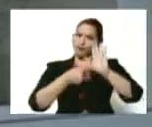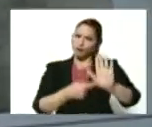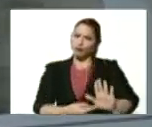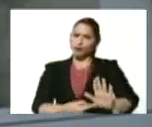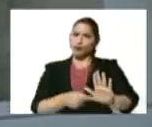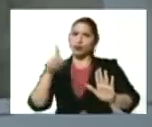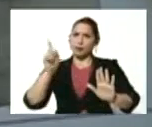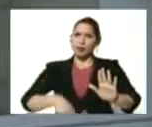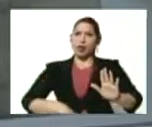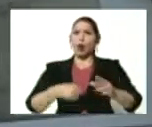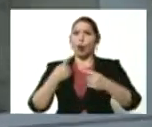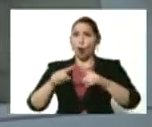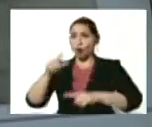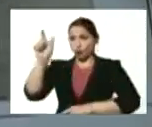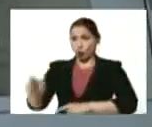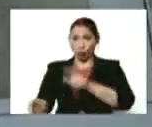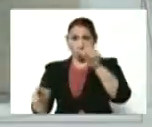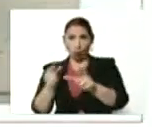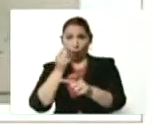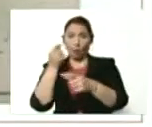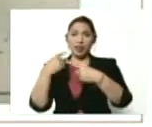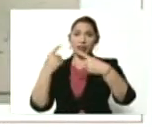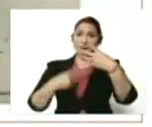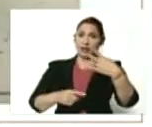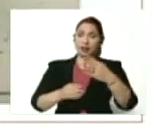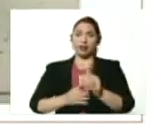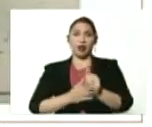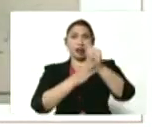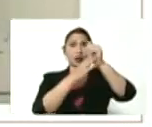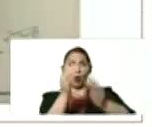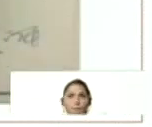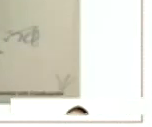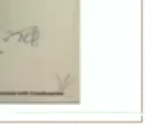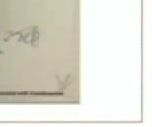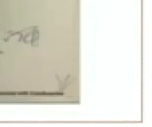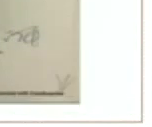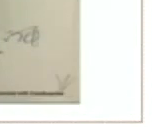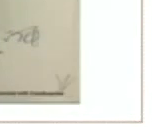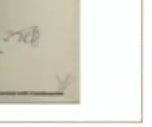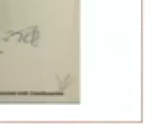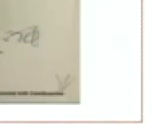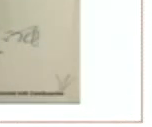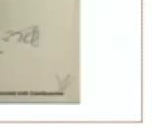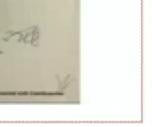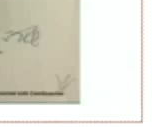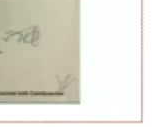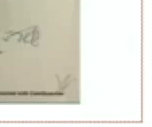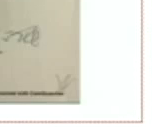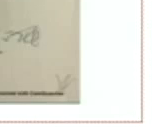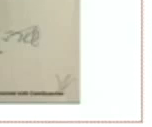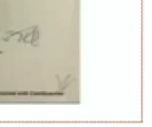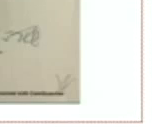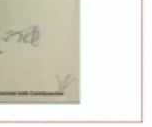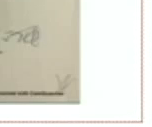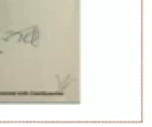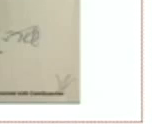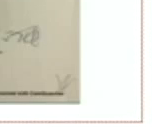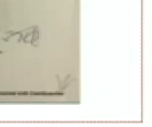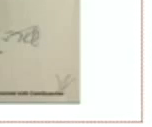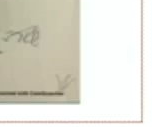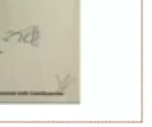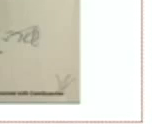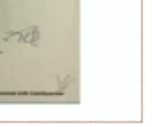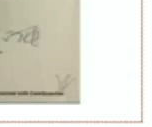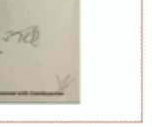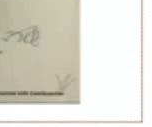y Goodrow a diferentes líderes de la oposición en una serie de conferencias en Bogotá y buscaron entre 2 y 7